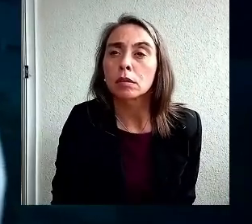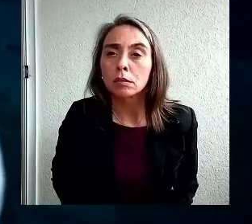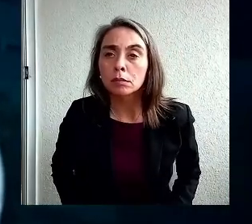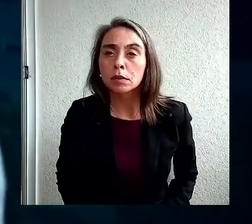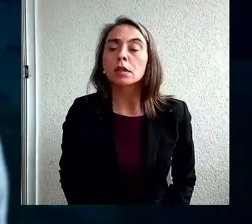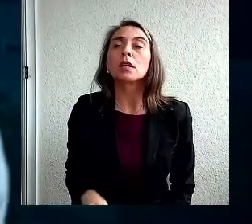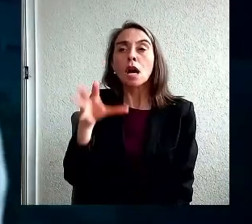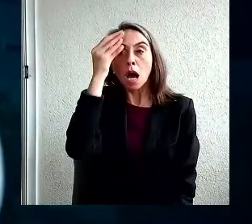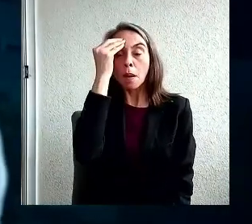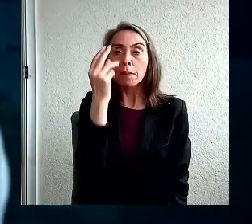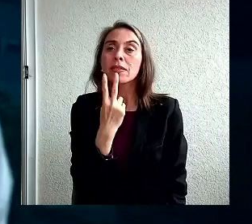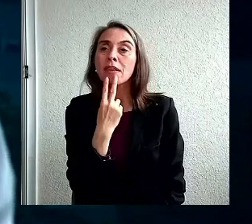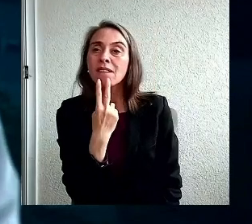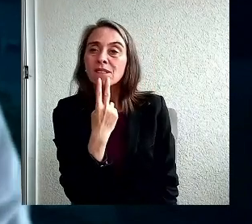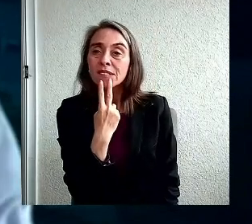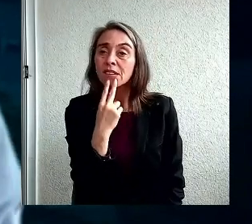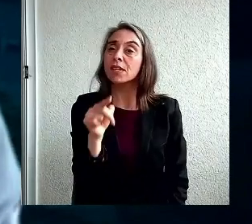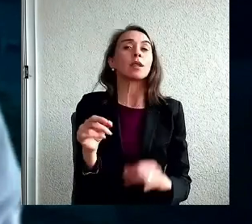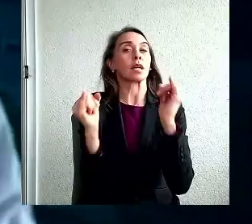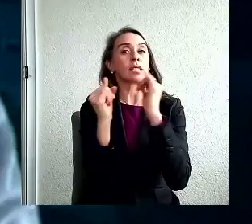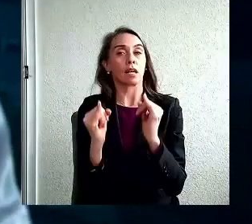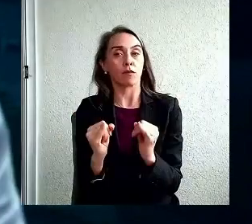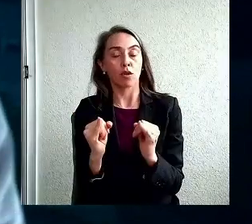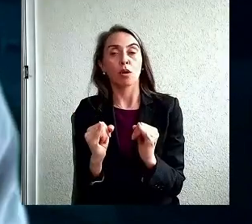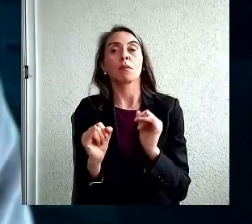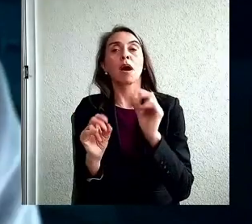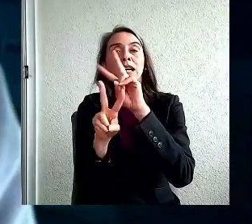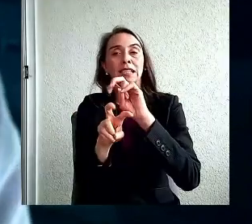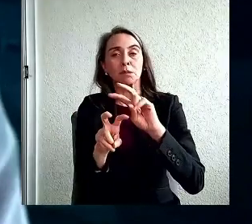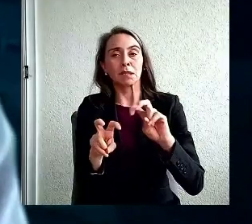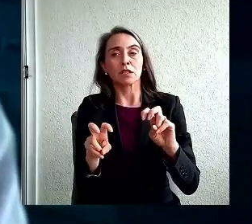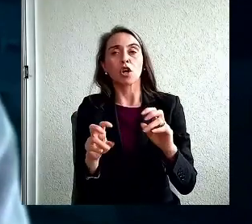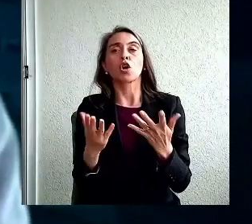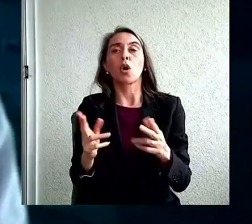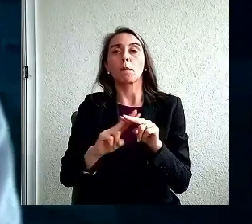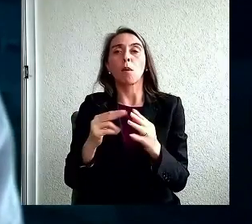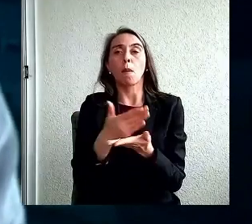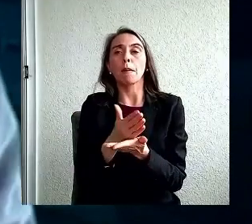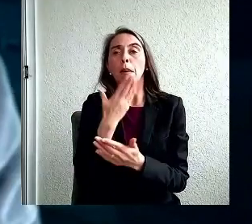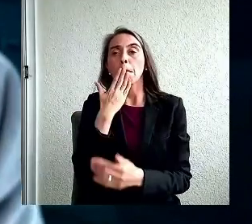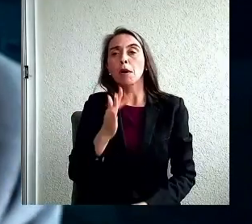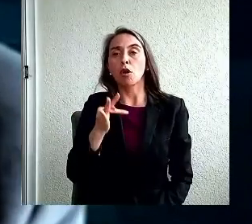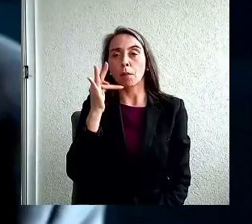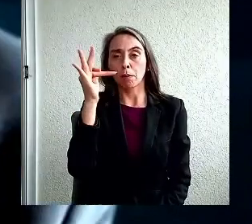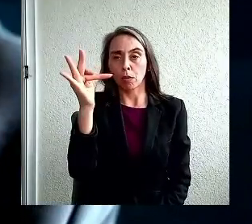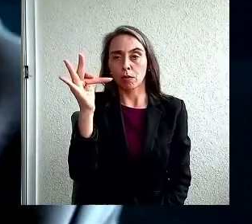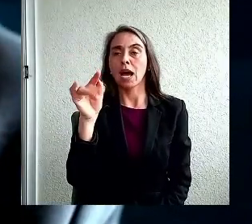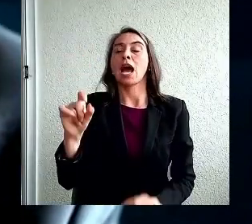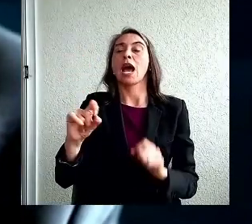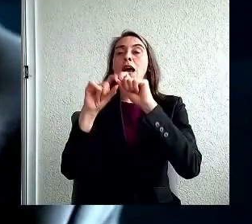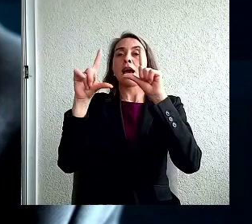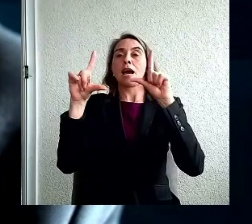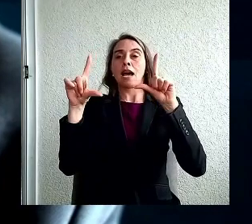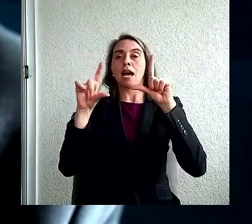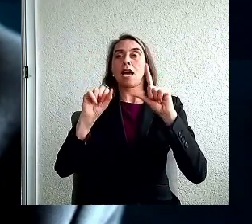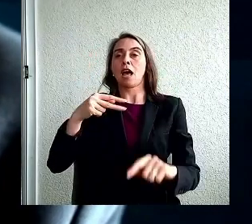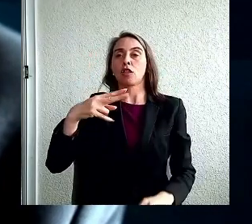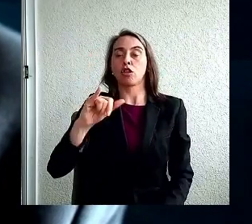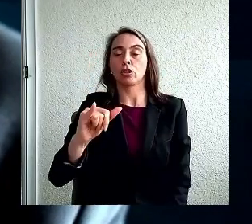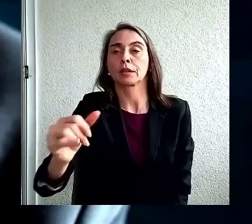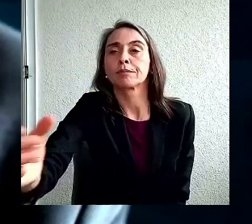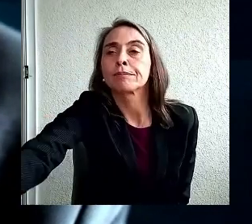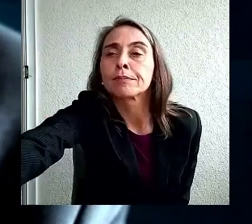y entonces la investigación de cómo prepararnos mejor para eso. Oh, there he is. Hi, Anthony. I was asking a question for you.